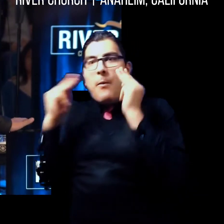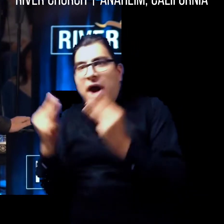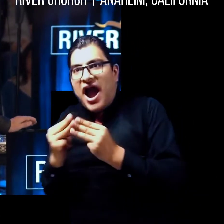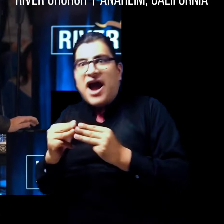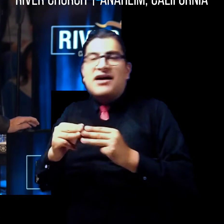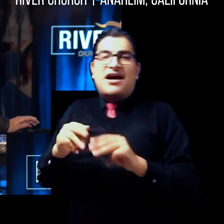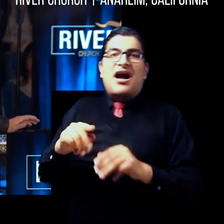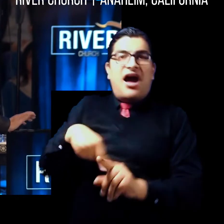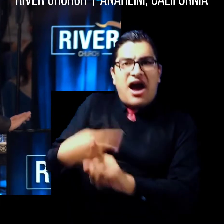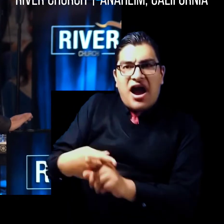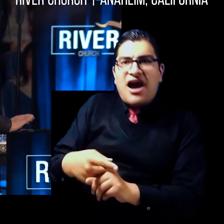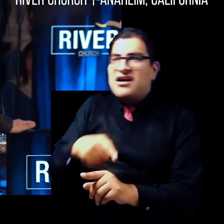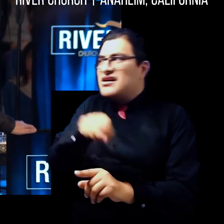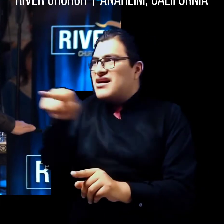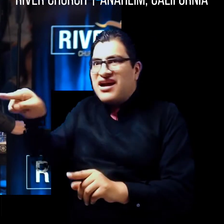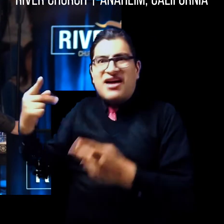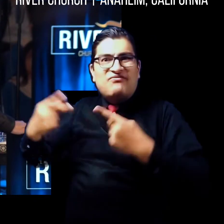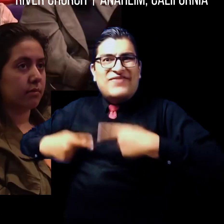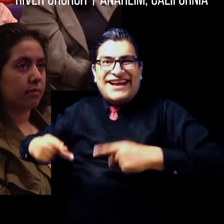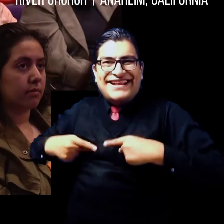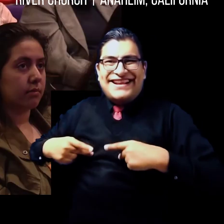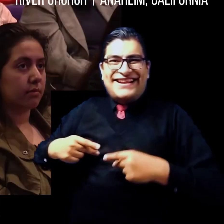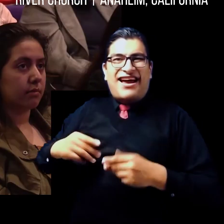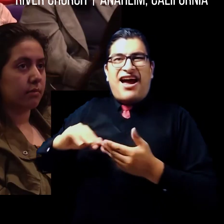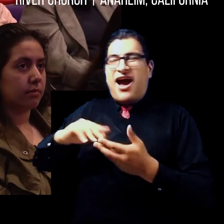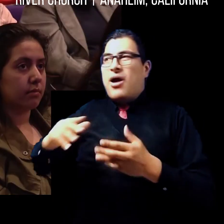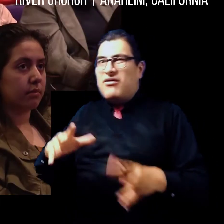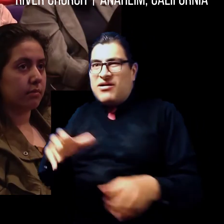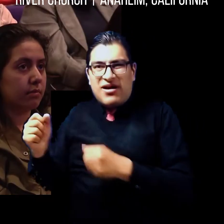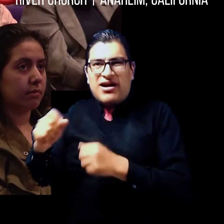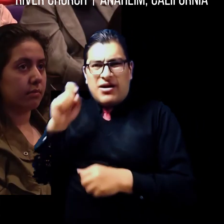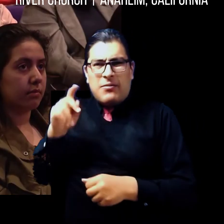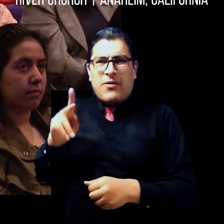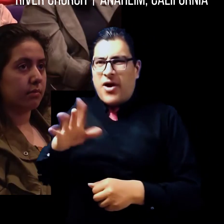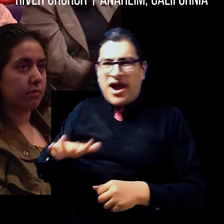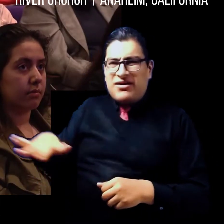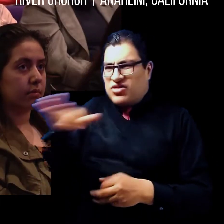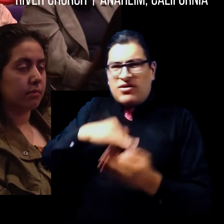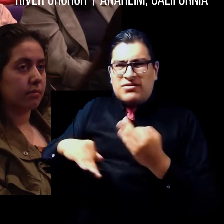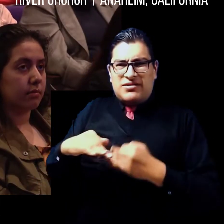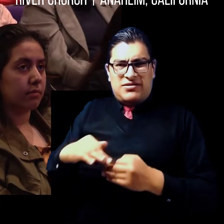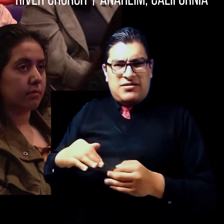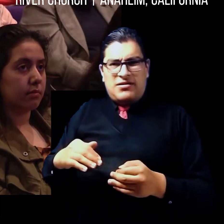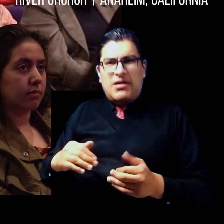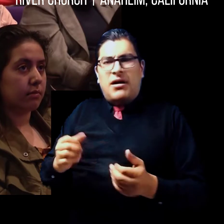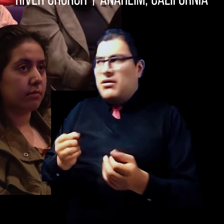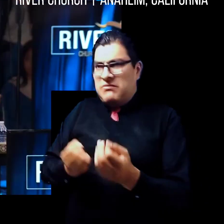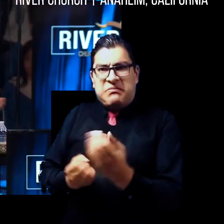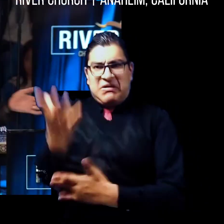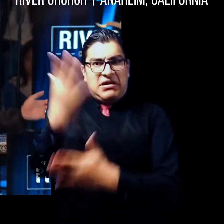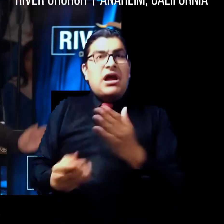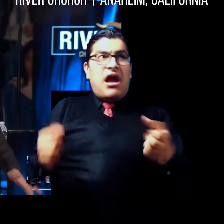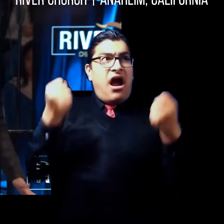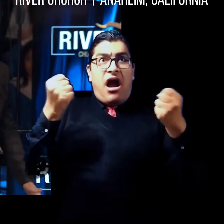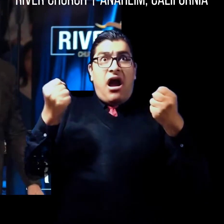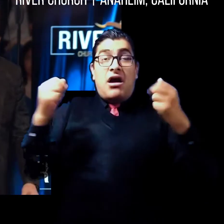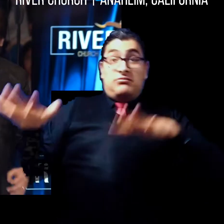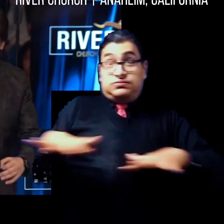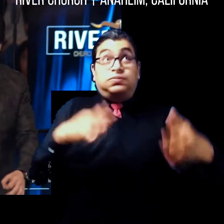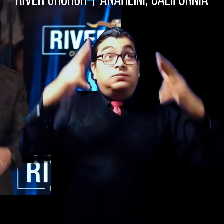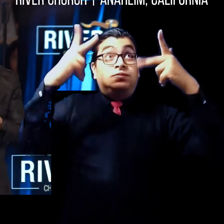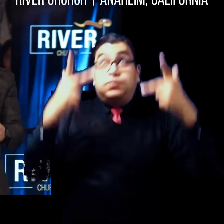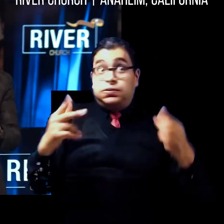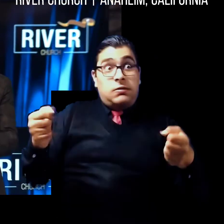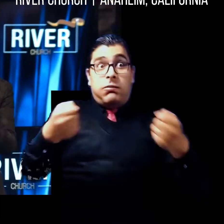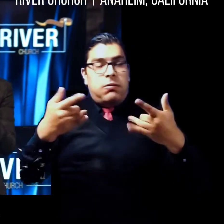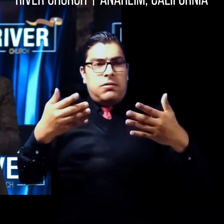hay abusadores, tratantes de blancas. ¿Por qué no se mandaron a mudar? Se abrió la cárcel, se rompieron las cadenas. ¿Y por